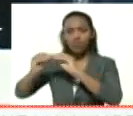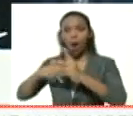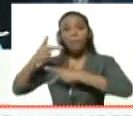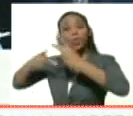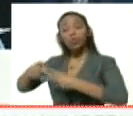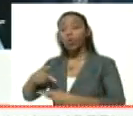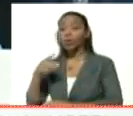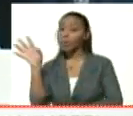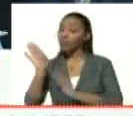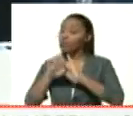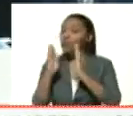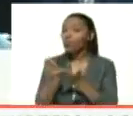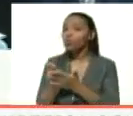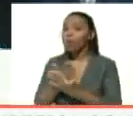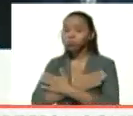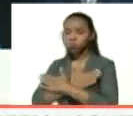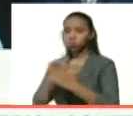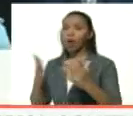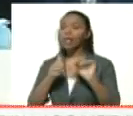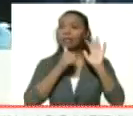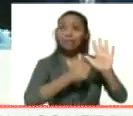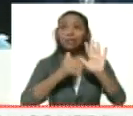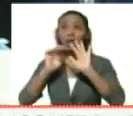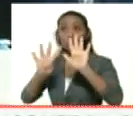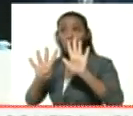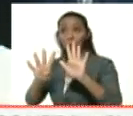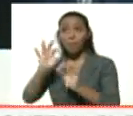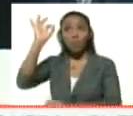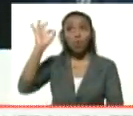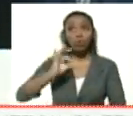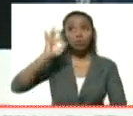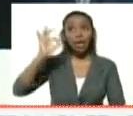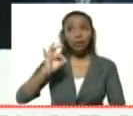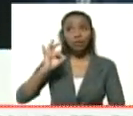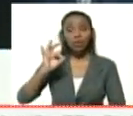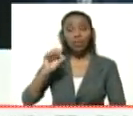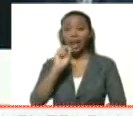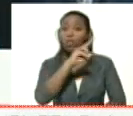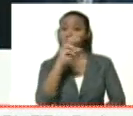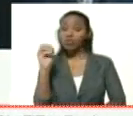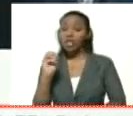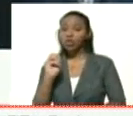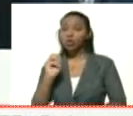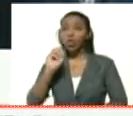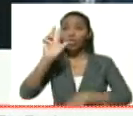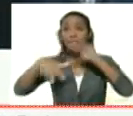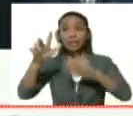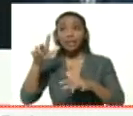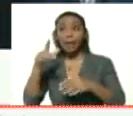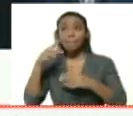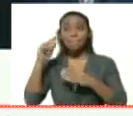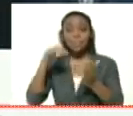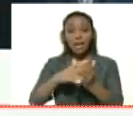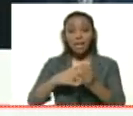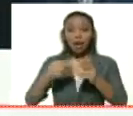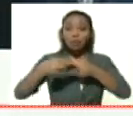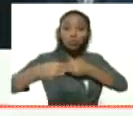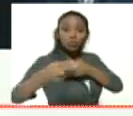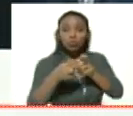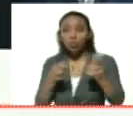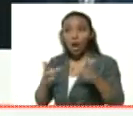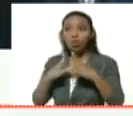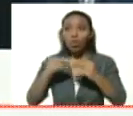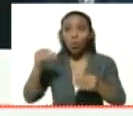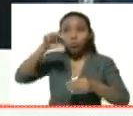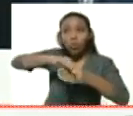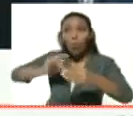mundo, y dispone el 69% de las 213 mil hectáreas cultivadas en todo